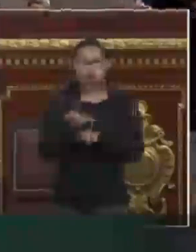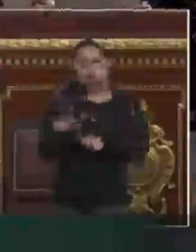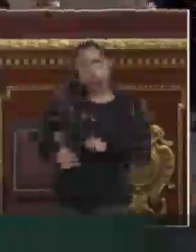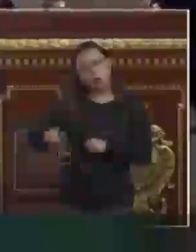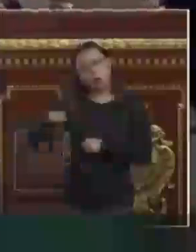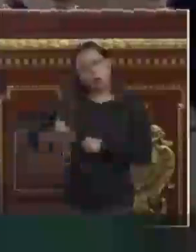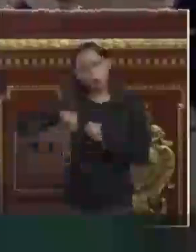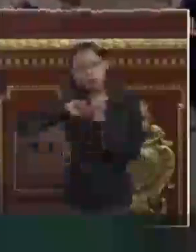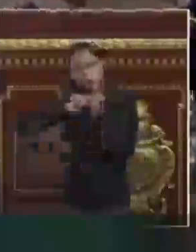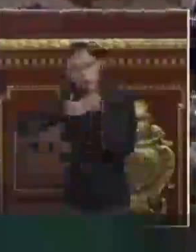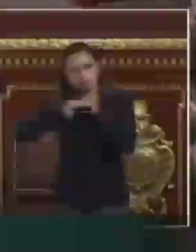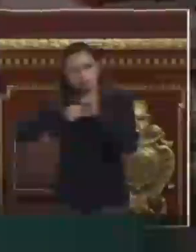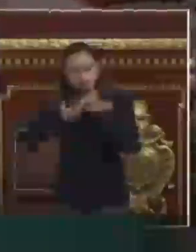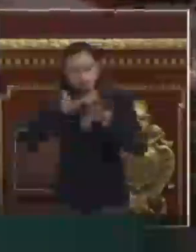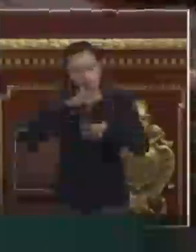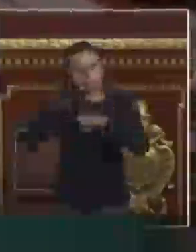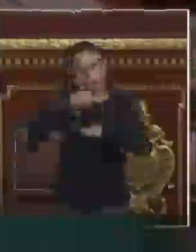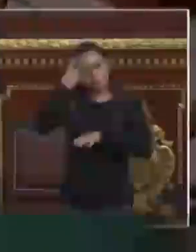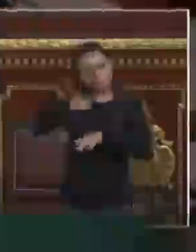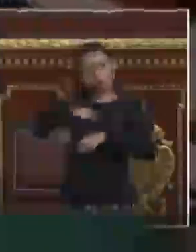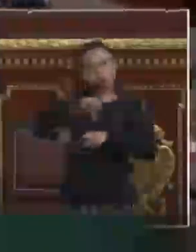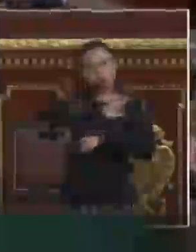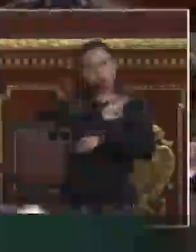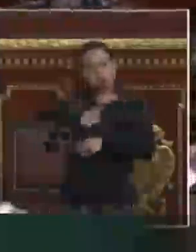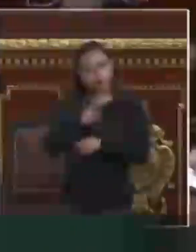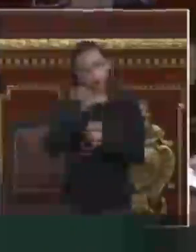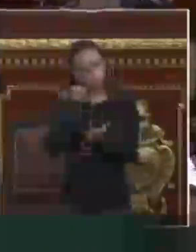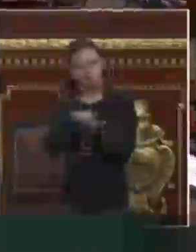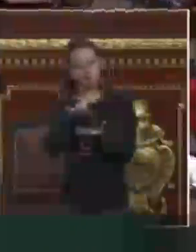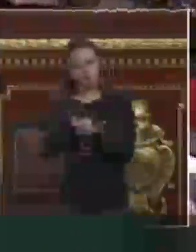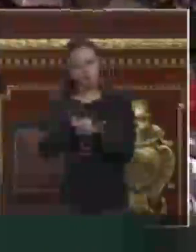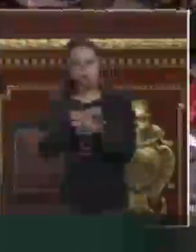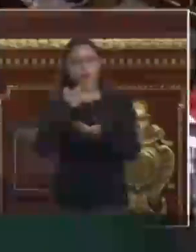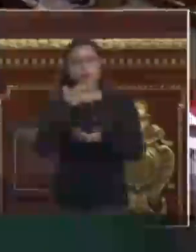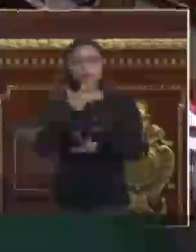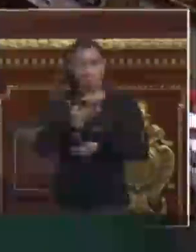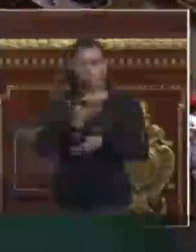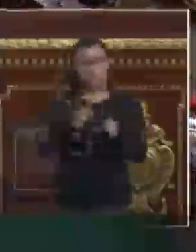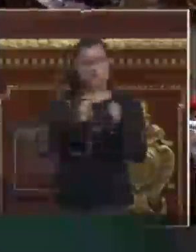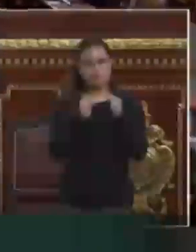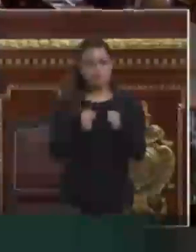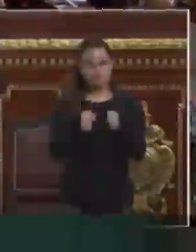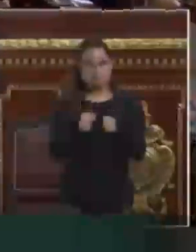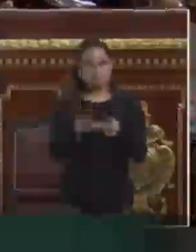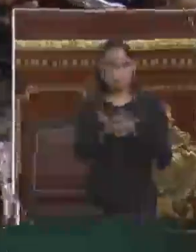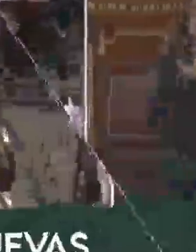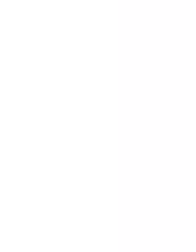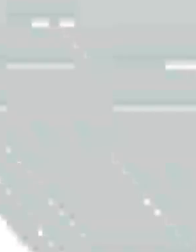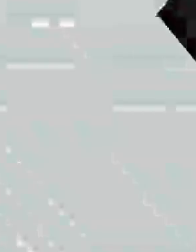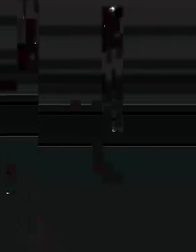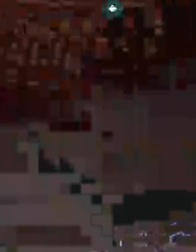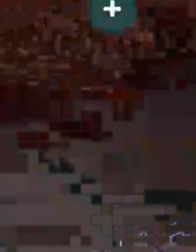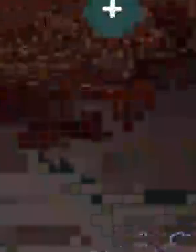y fortalecimiento de la economía a favor de las familias, comercios e industrias tras la pandemia del coronavirus.